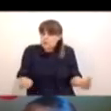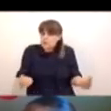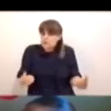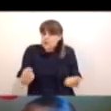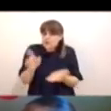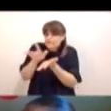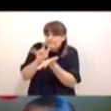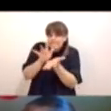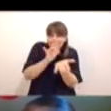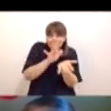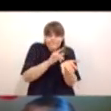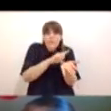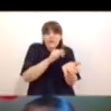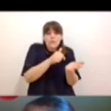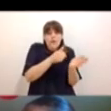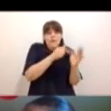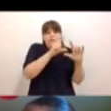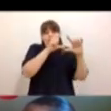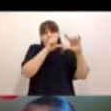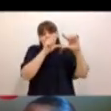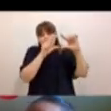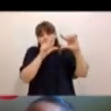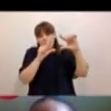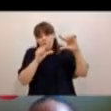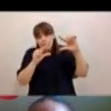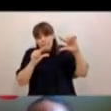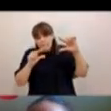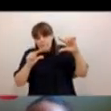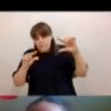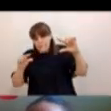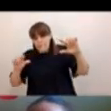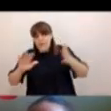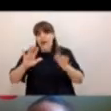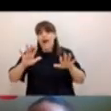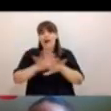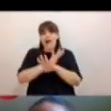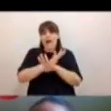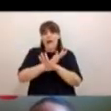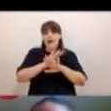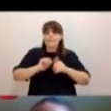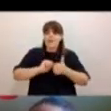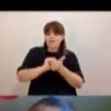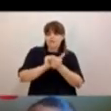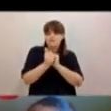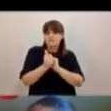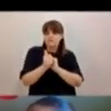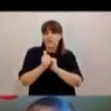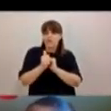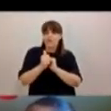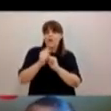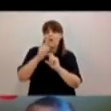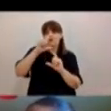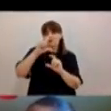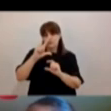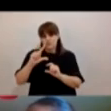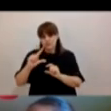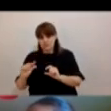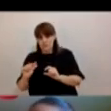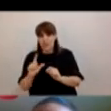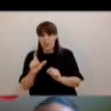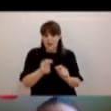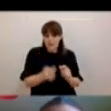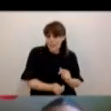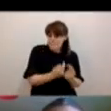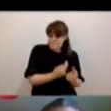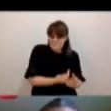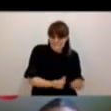plasticidad a lo largo del tiempo entonces lo que quiero mostrar con esta gráfica es que en esta etapa temprana es cuando